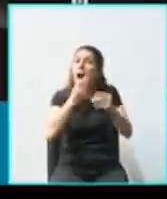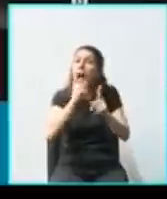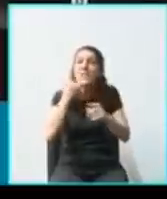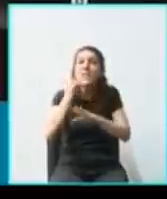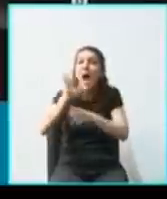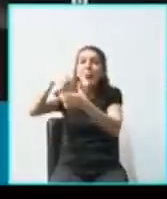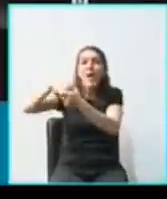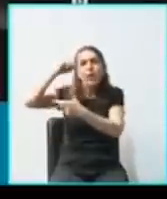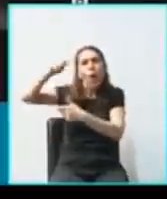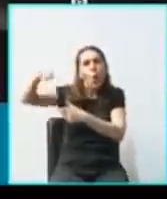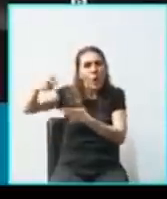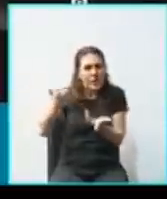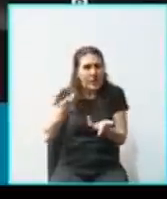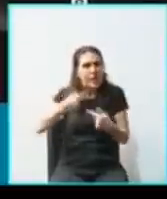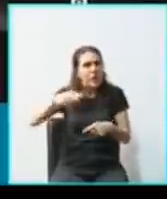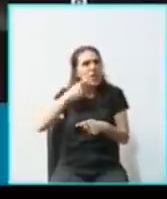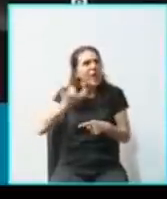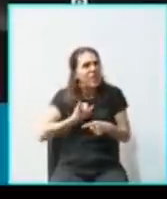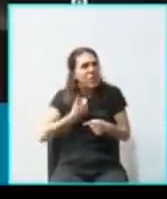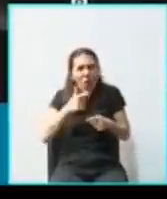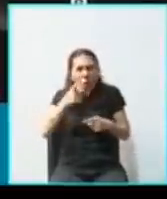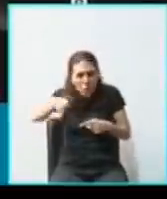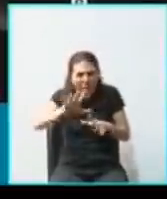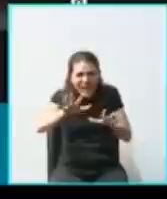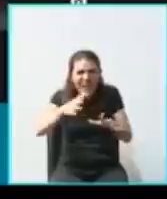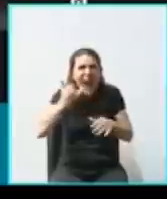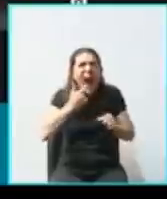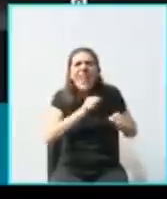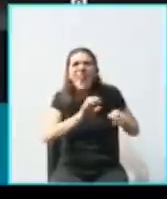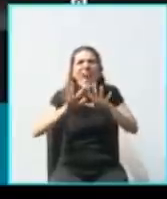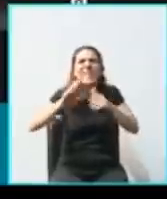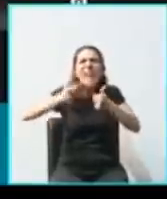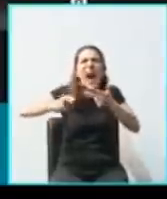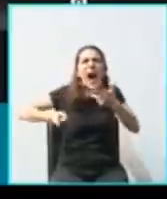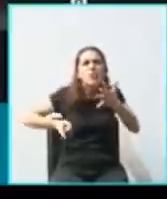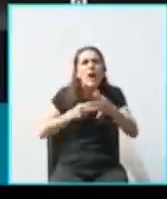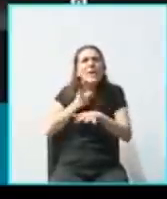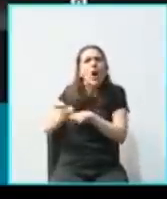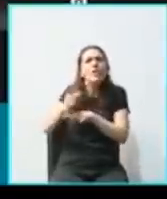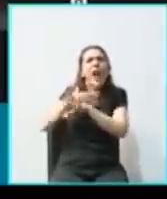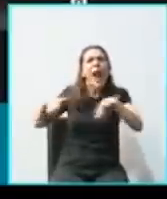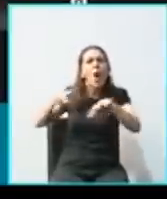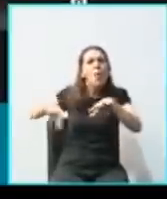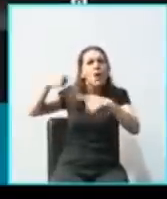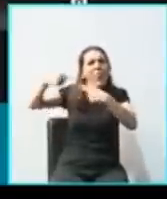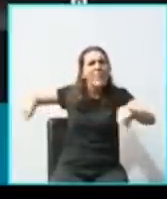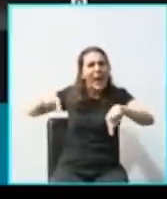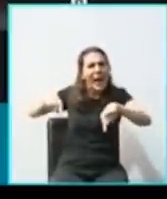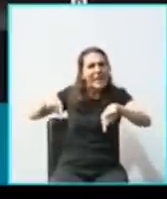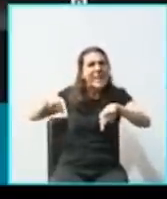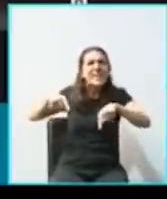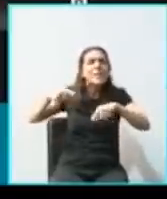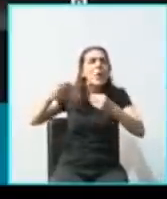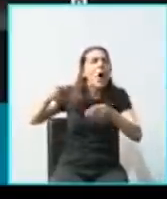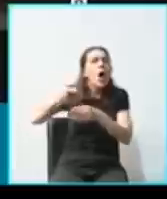fiscal nos dijo, ¿ustedes protestan por esto? Hay 10 causas contra estudiantes secundarios distintas contra la secundaria del futuro.